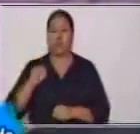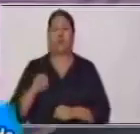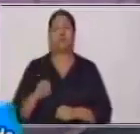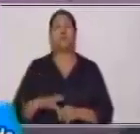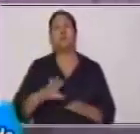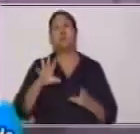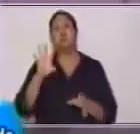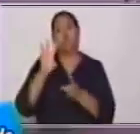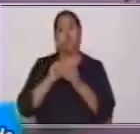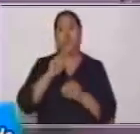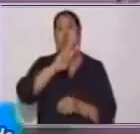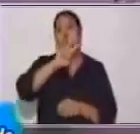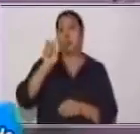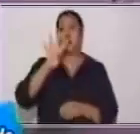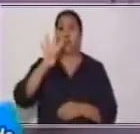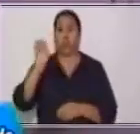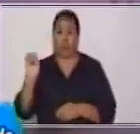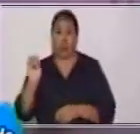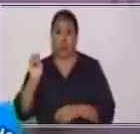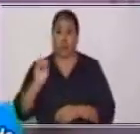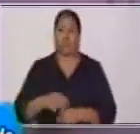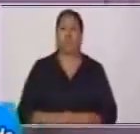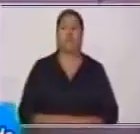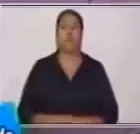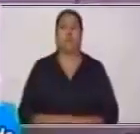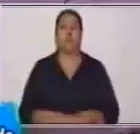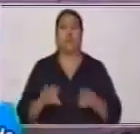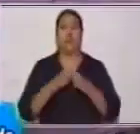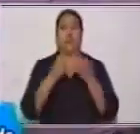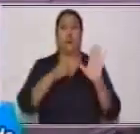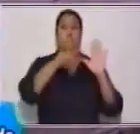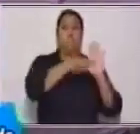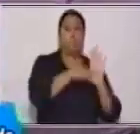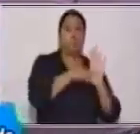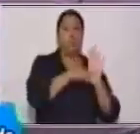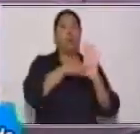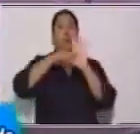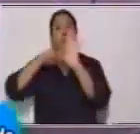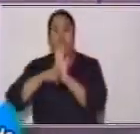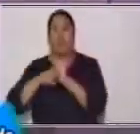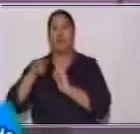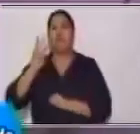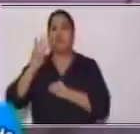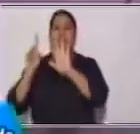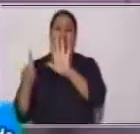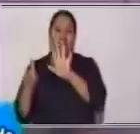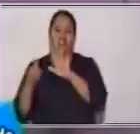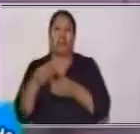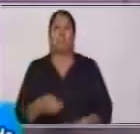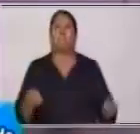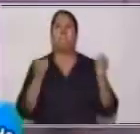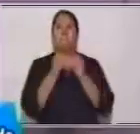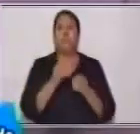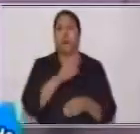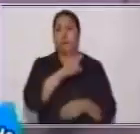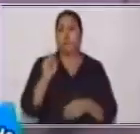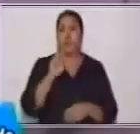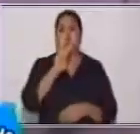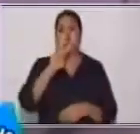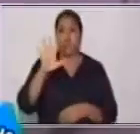tenemos más 36, pasa como menos 36, más 135 como menos